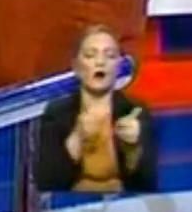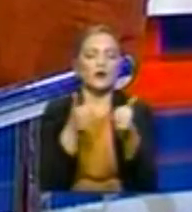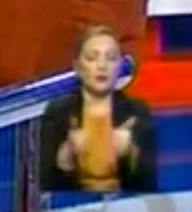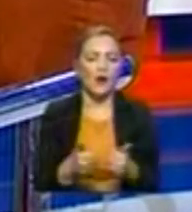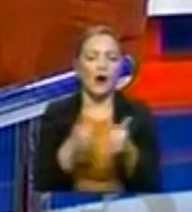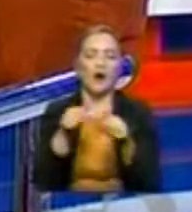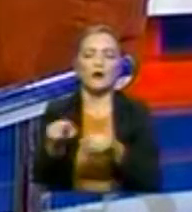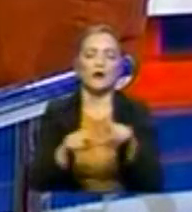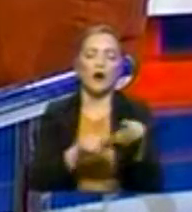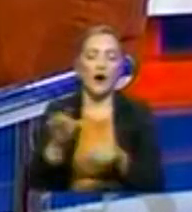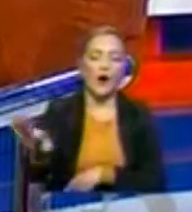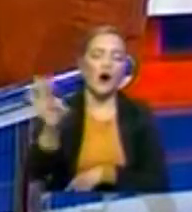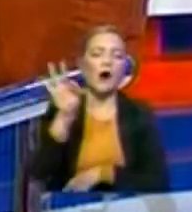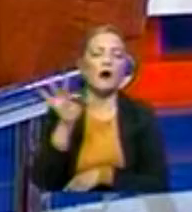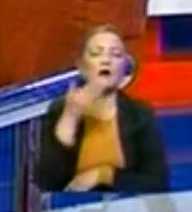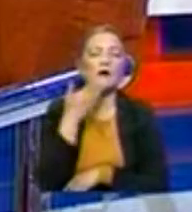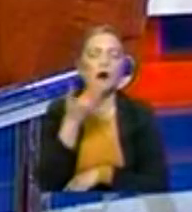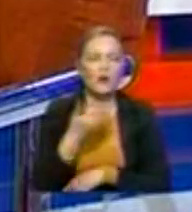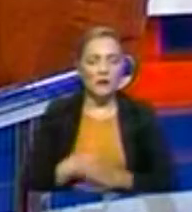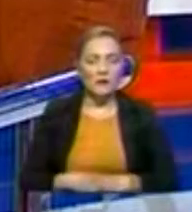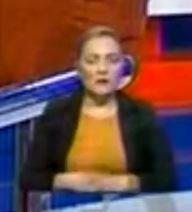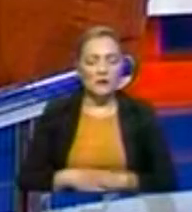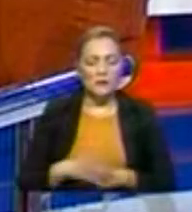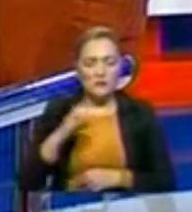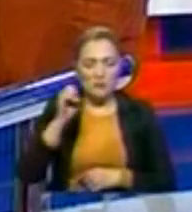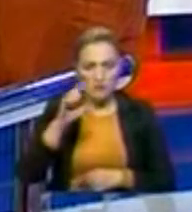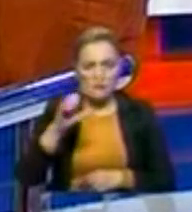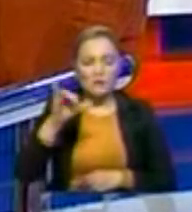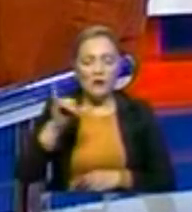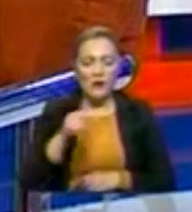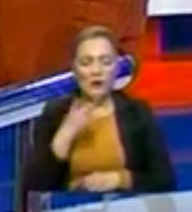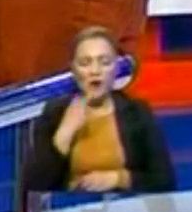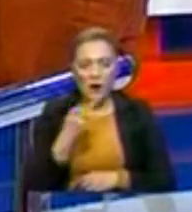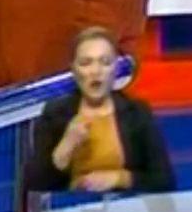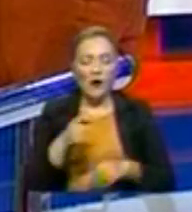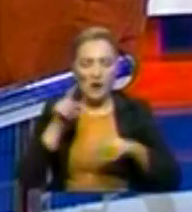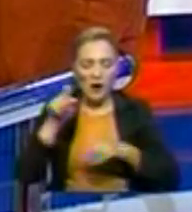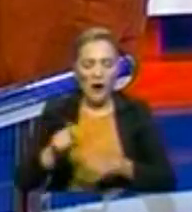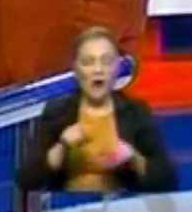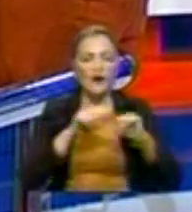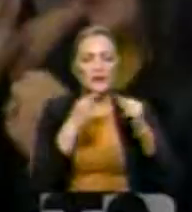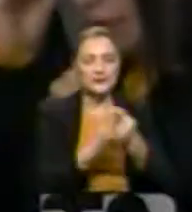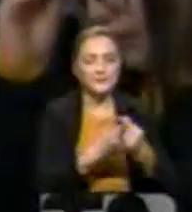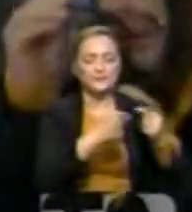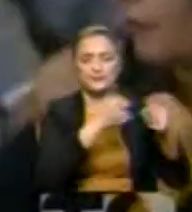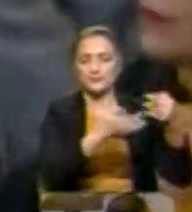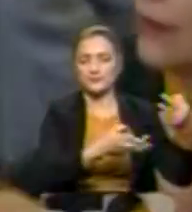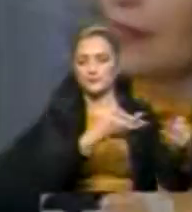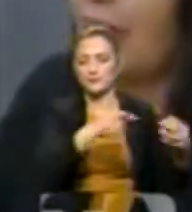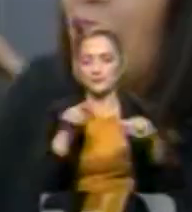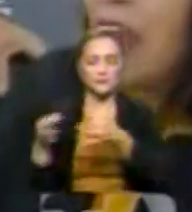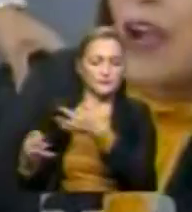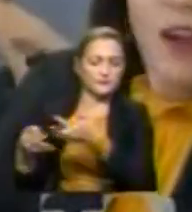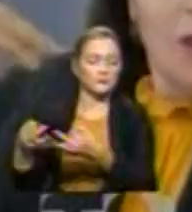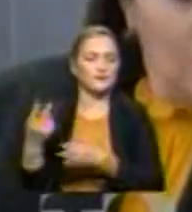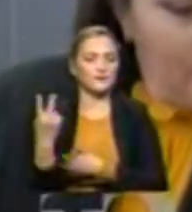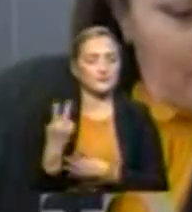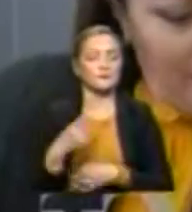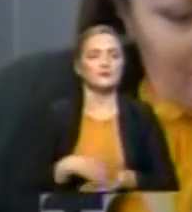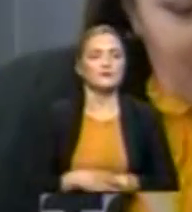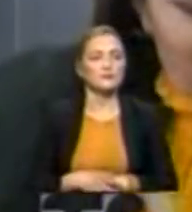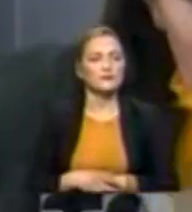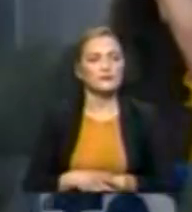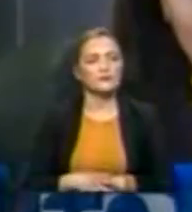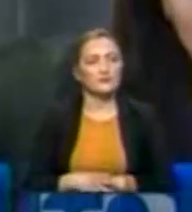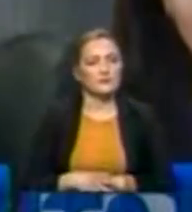próximo Contralor. Celi insiste en que se debe crear un Tribunal de Cuentas. Pablo Celi llegó a la Comisión de Enmiendas y